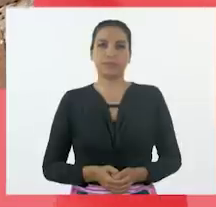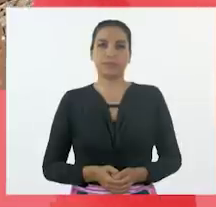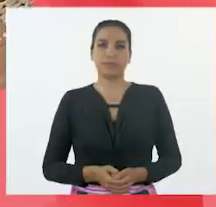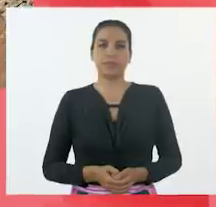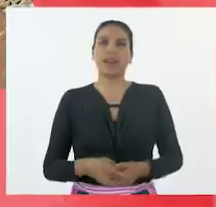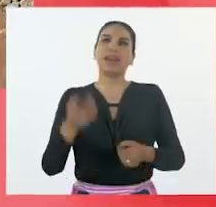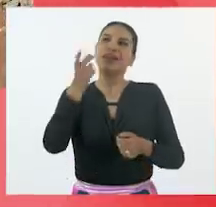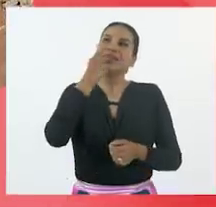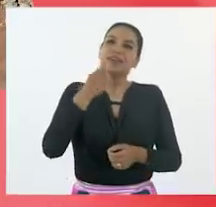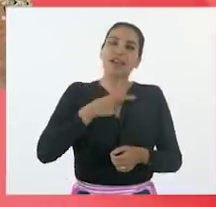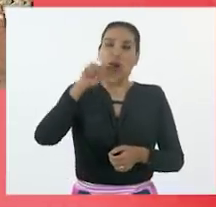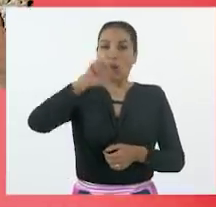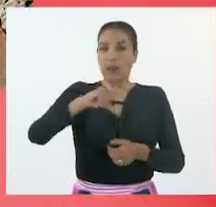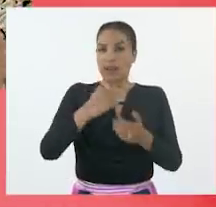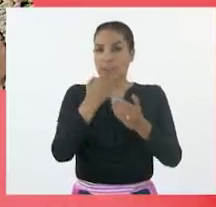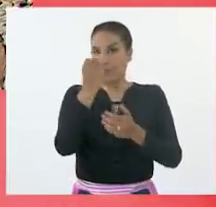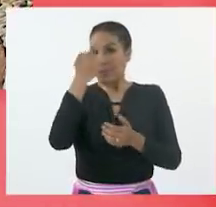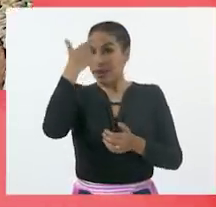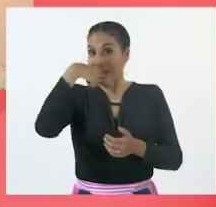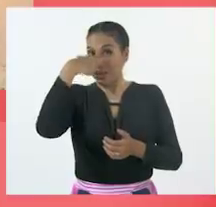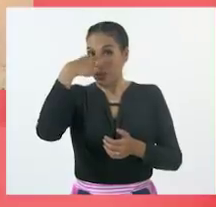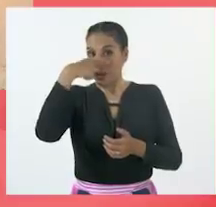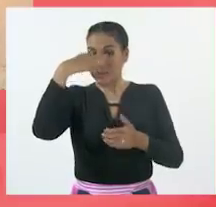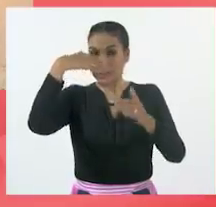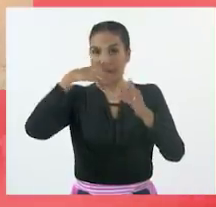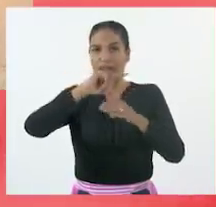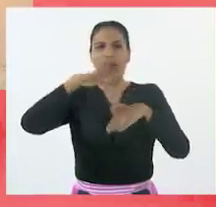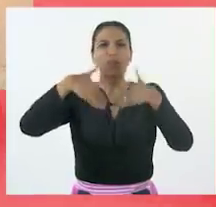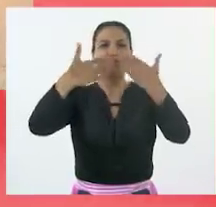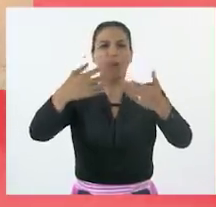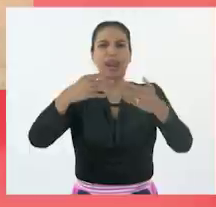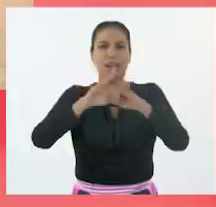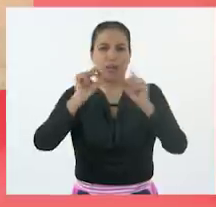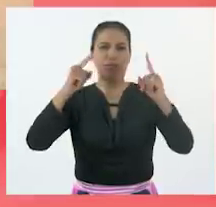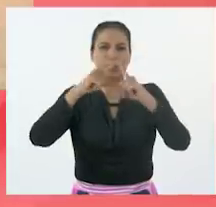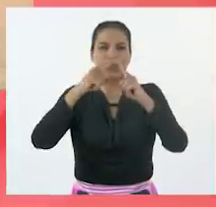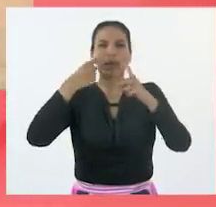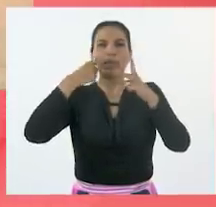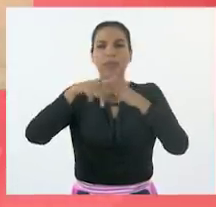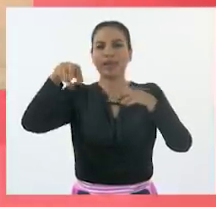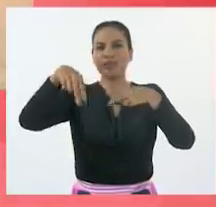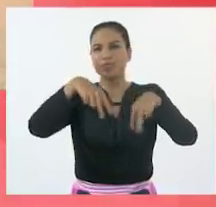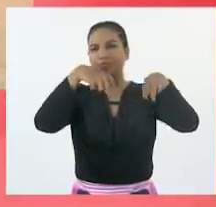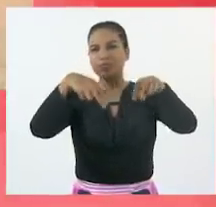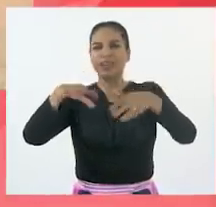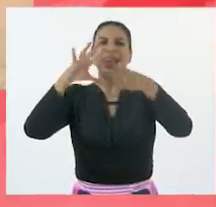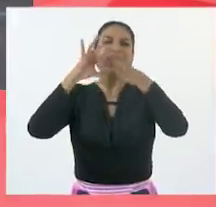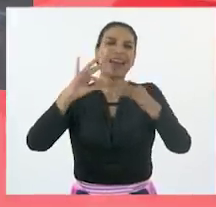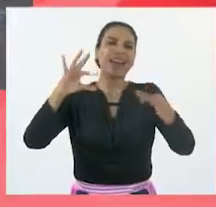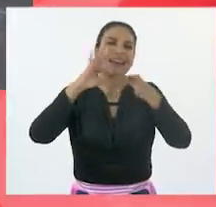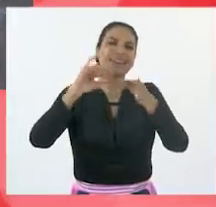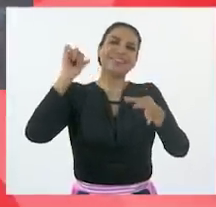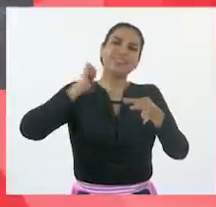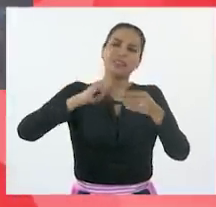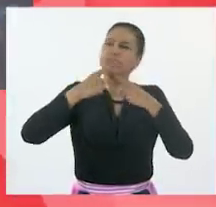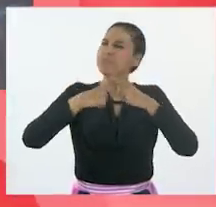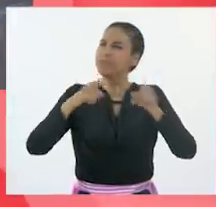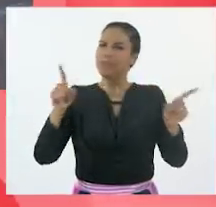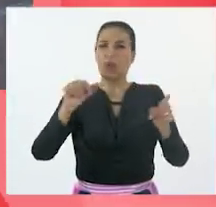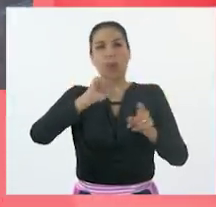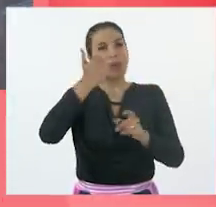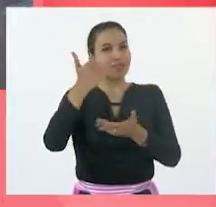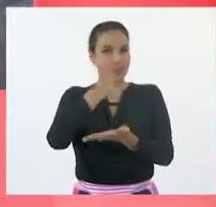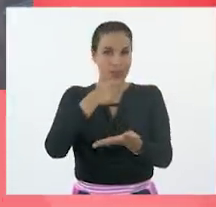Me contaron que hoy a las 9 de la noche, al exterior del templo, dará inicio a un recorrido de leyendas muy distinto a los que hay en